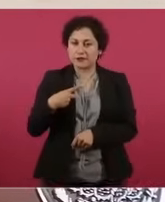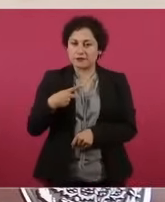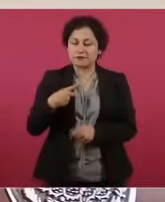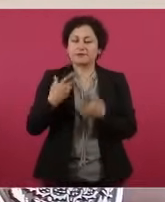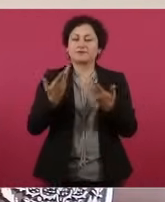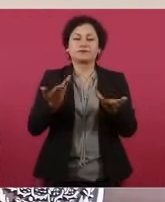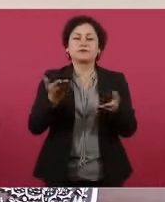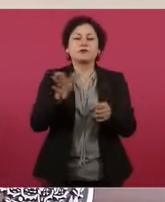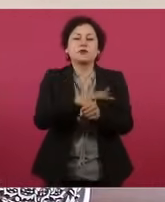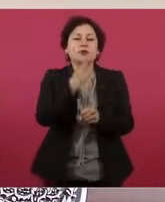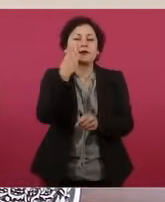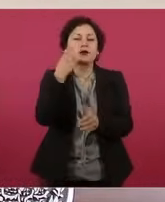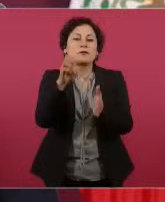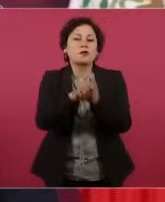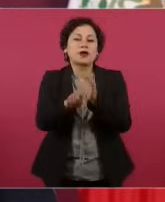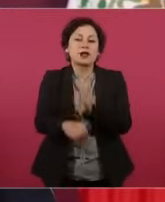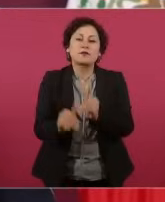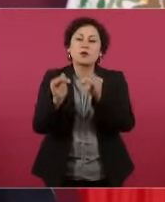imponen a alguien de arriba?